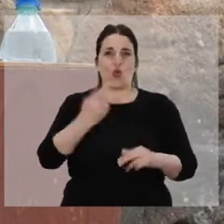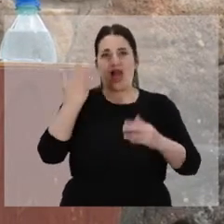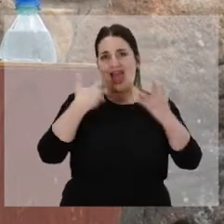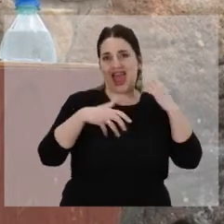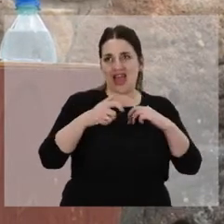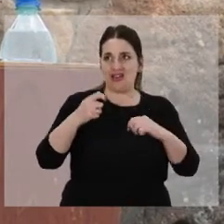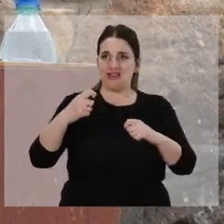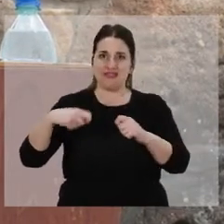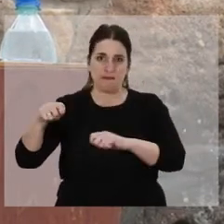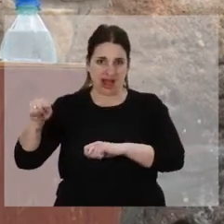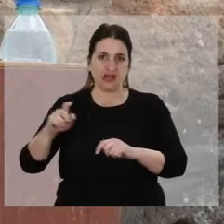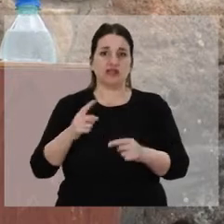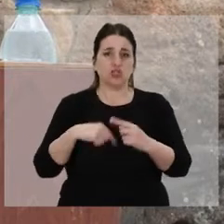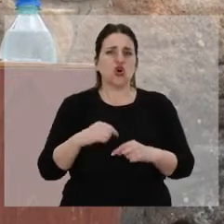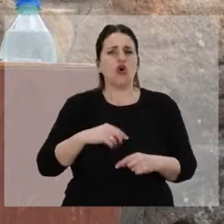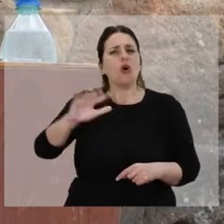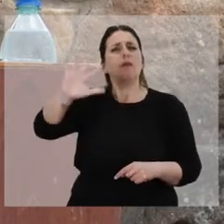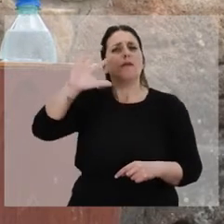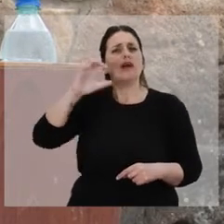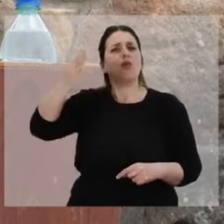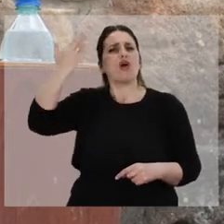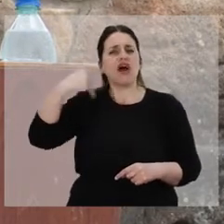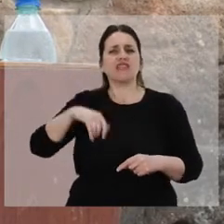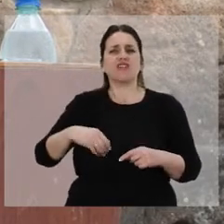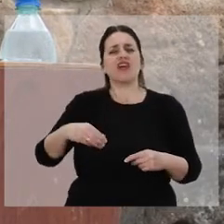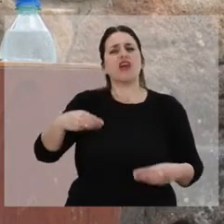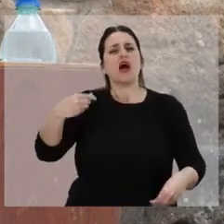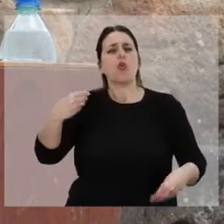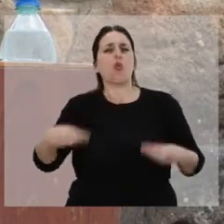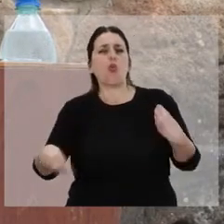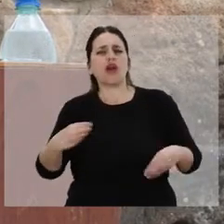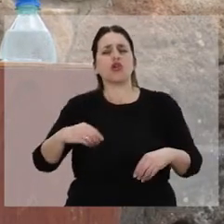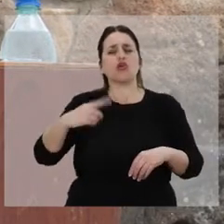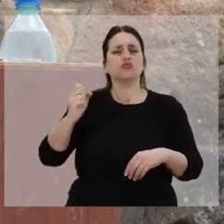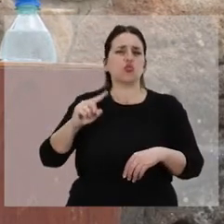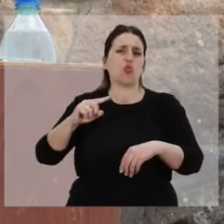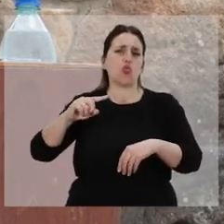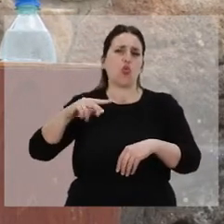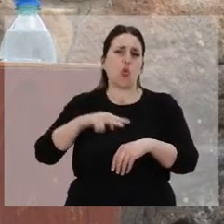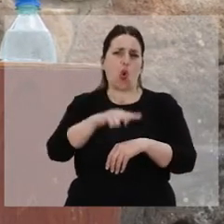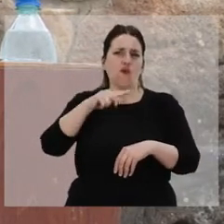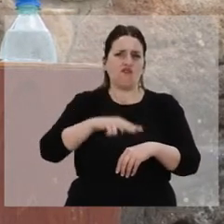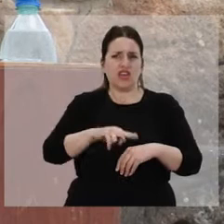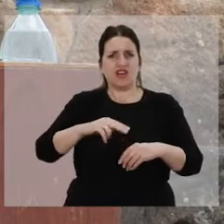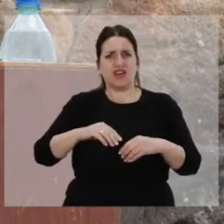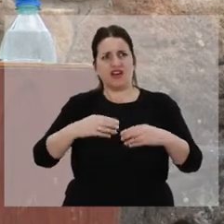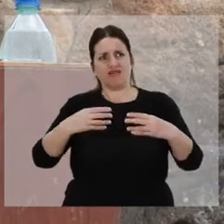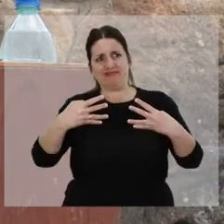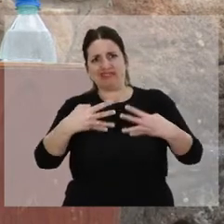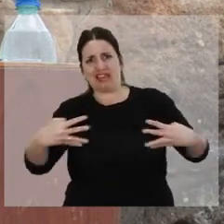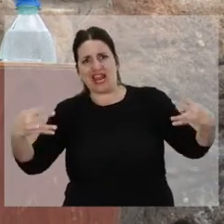Yo recuerdo hace muchos años que cuando veía un cuero de oveja dado vuelta en